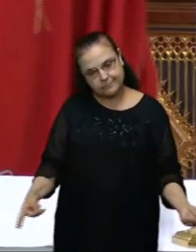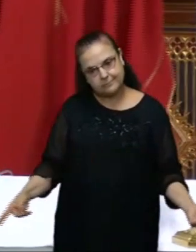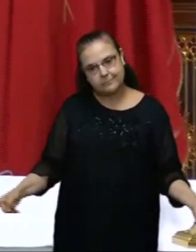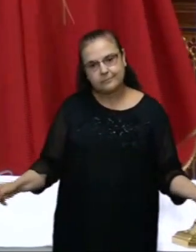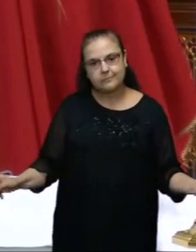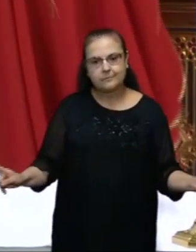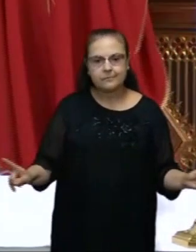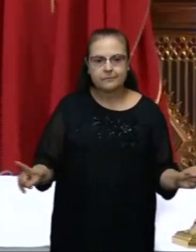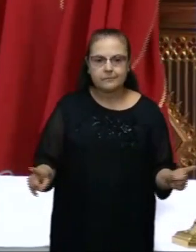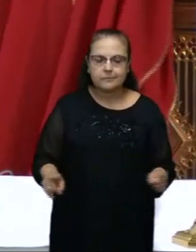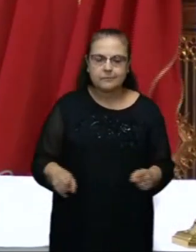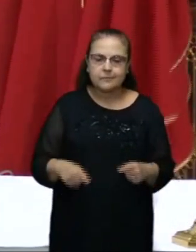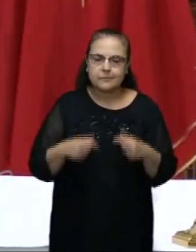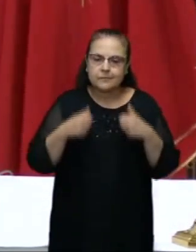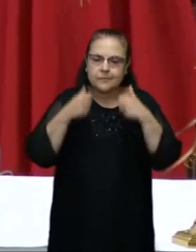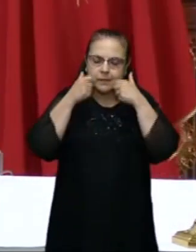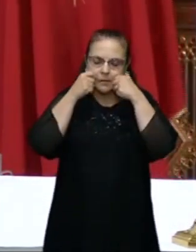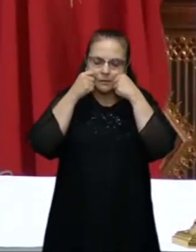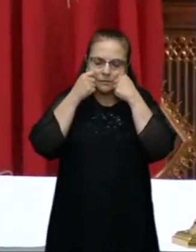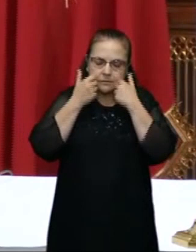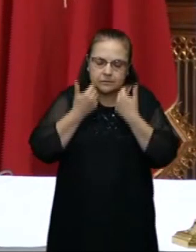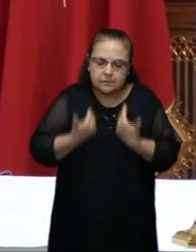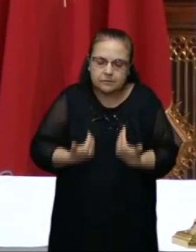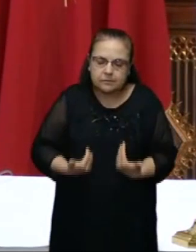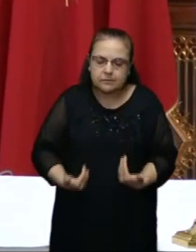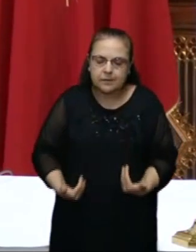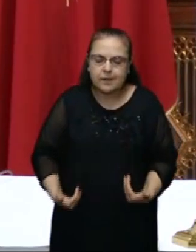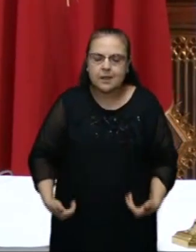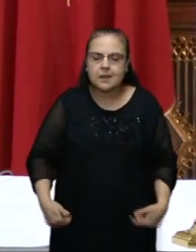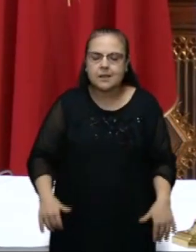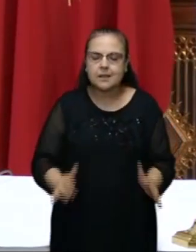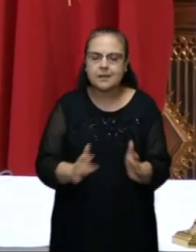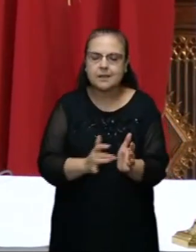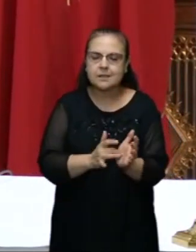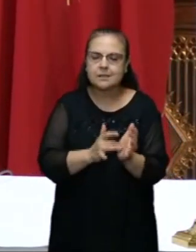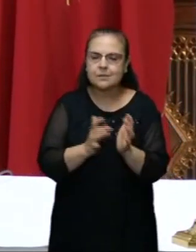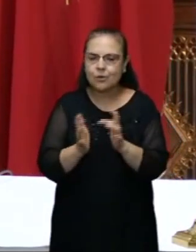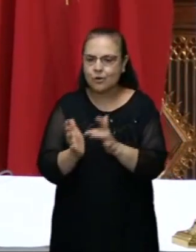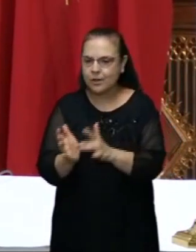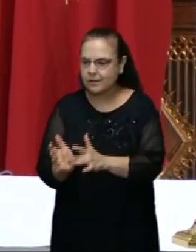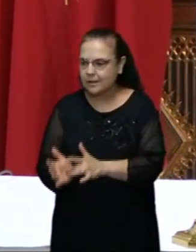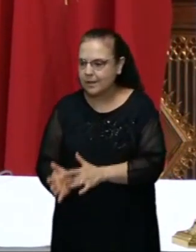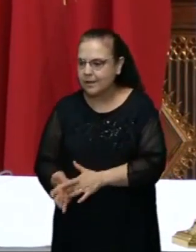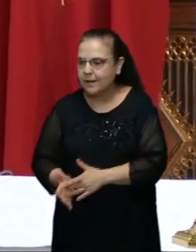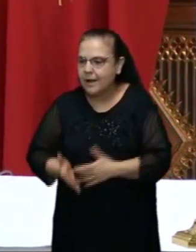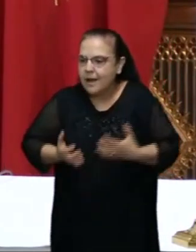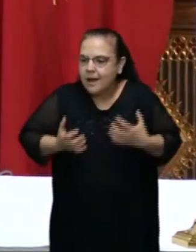Thank you.